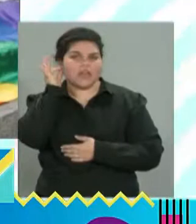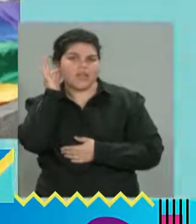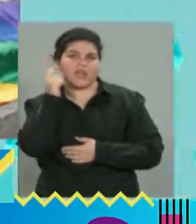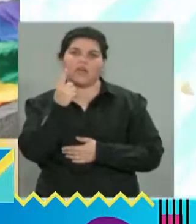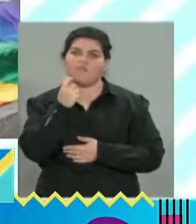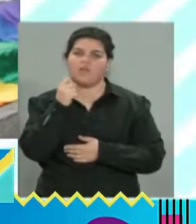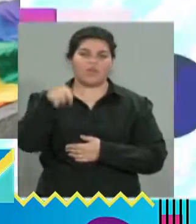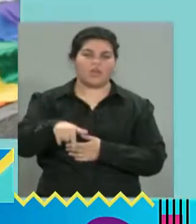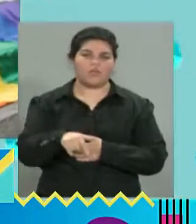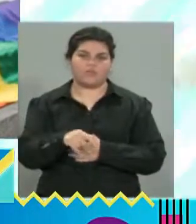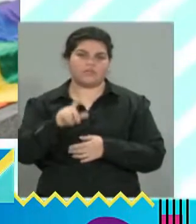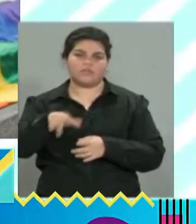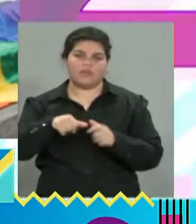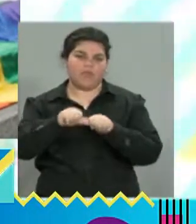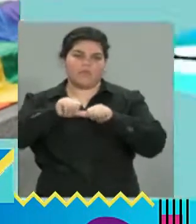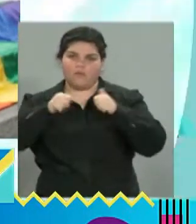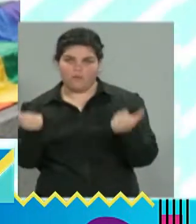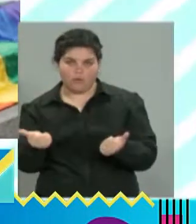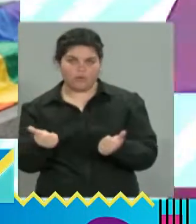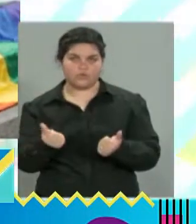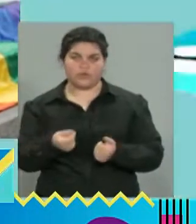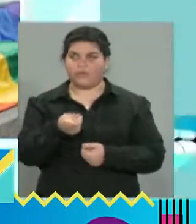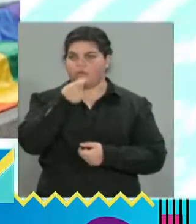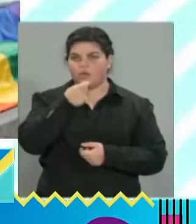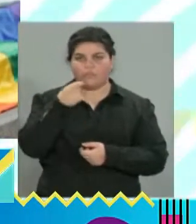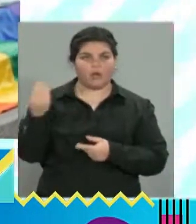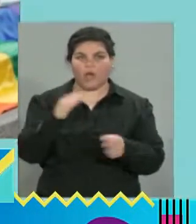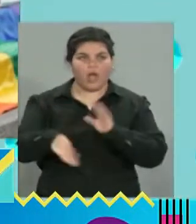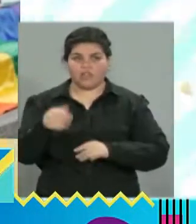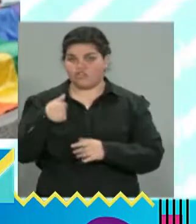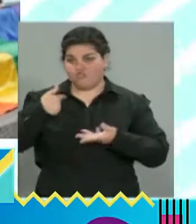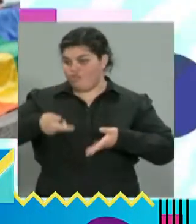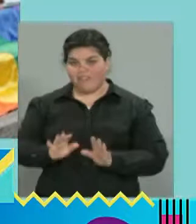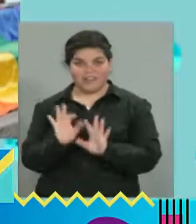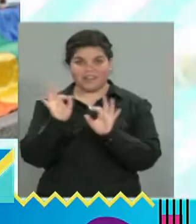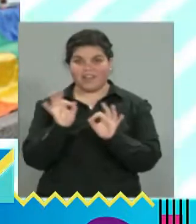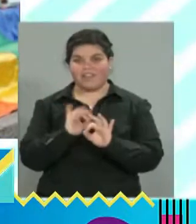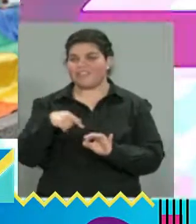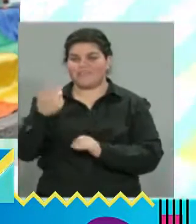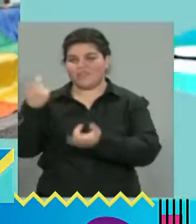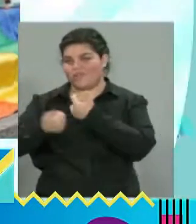Fueron la excusa en divorcio, de qué vamos a hacer. Yo todavía no había nacido, pero me cuentan. Sí.